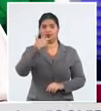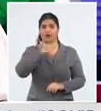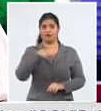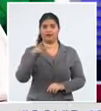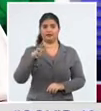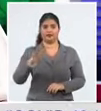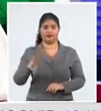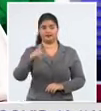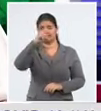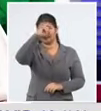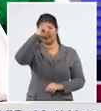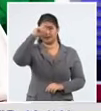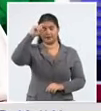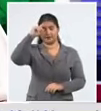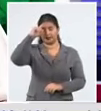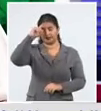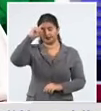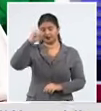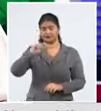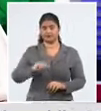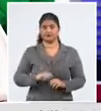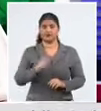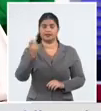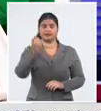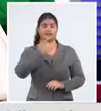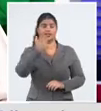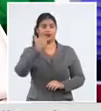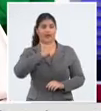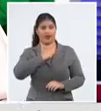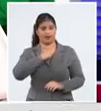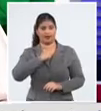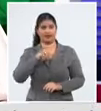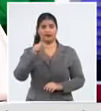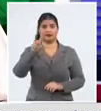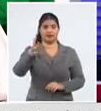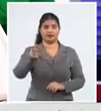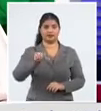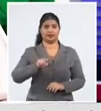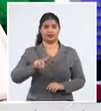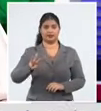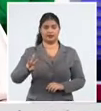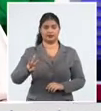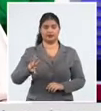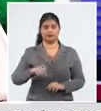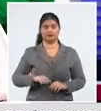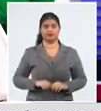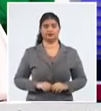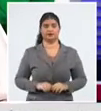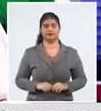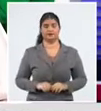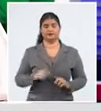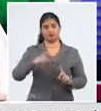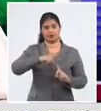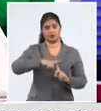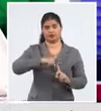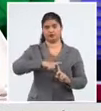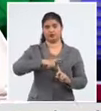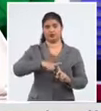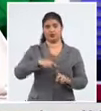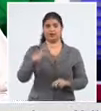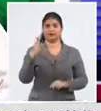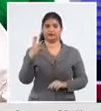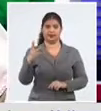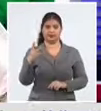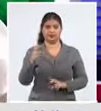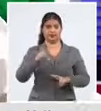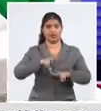Santi Espíritu, Ciego de Ávila 13, Santi Espíritu 3, Las Tunas igualmente 3 y la provincia de